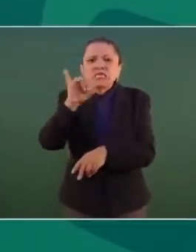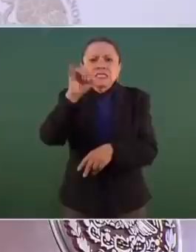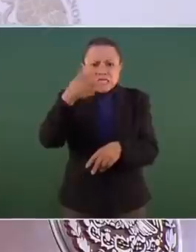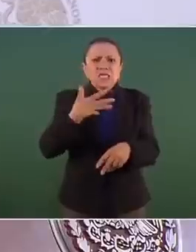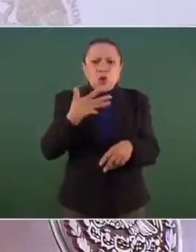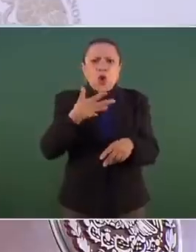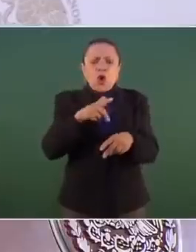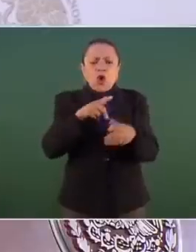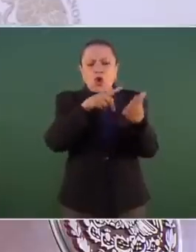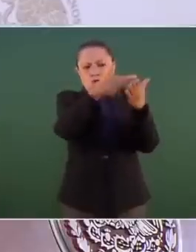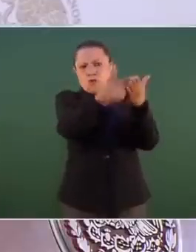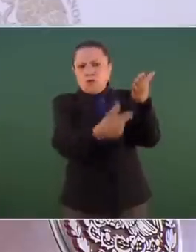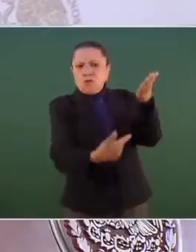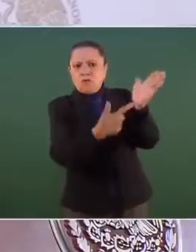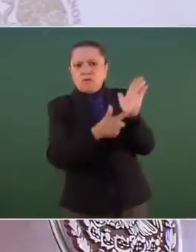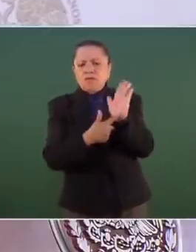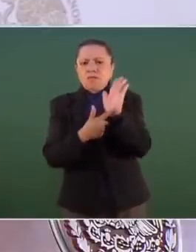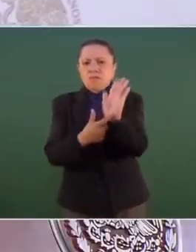tener